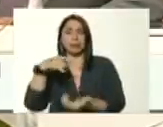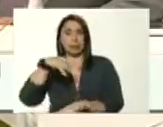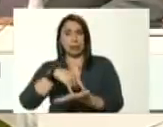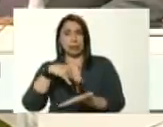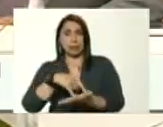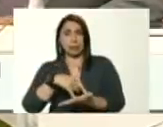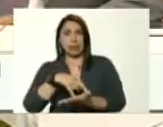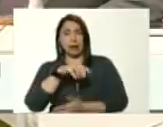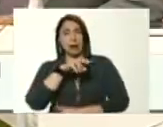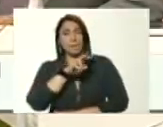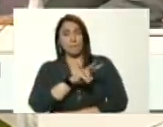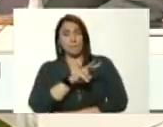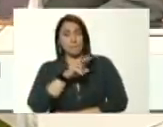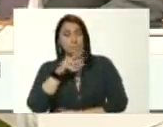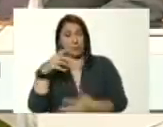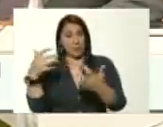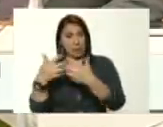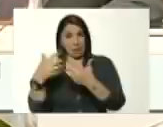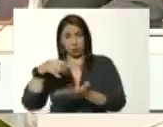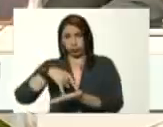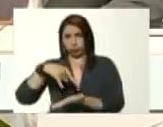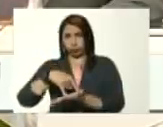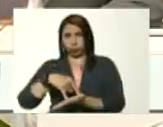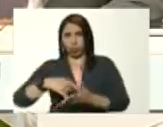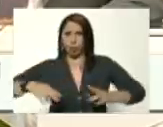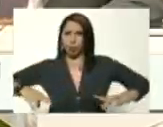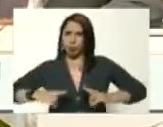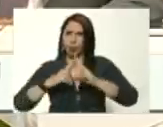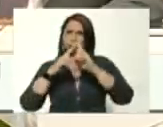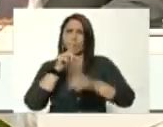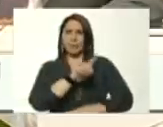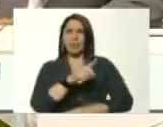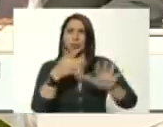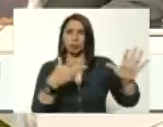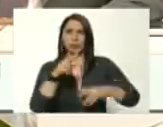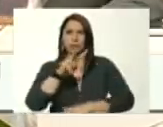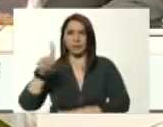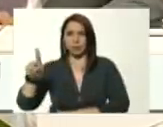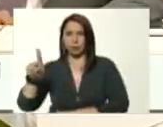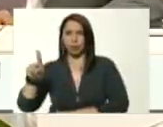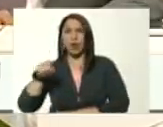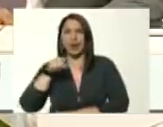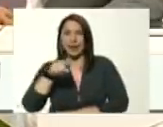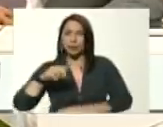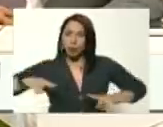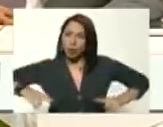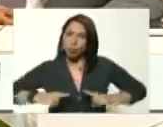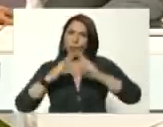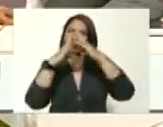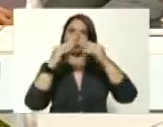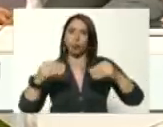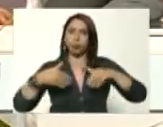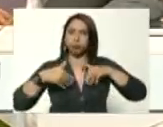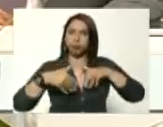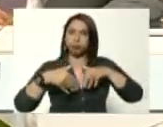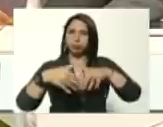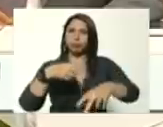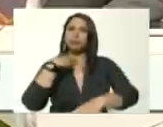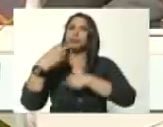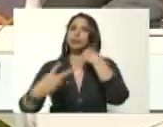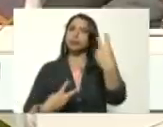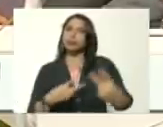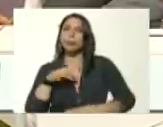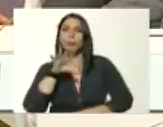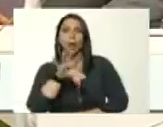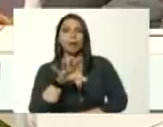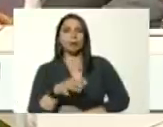1821 fue el encuentro fue la amalgama de todas las voces de la república de los